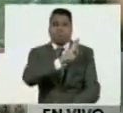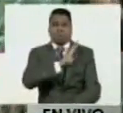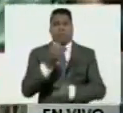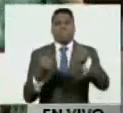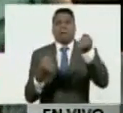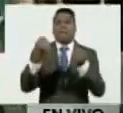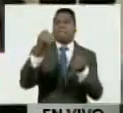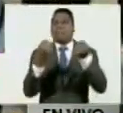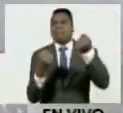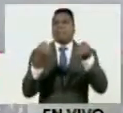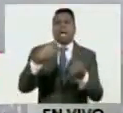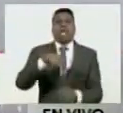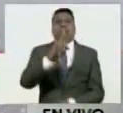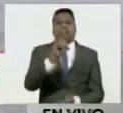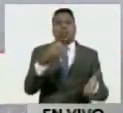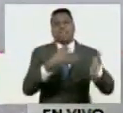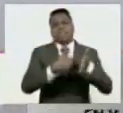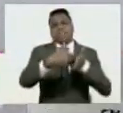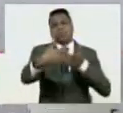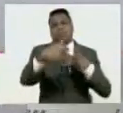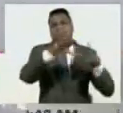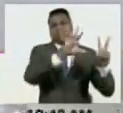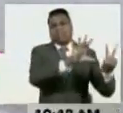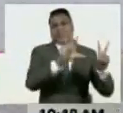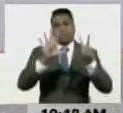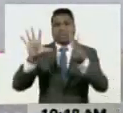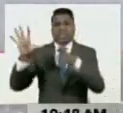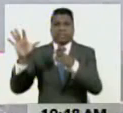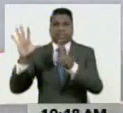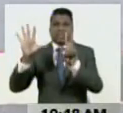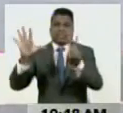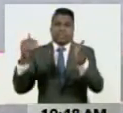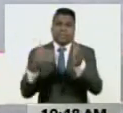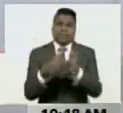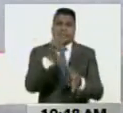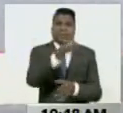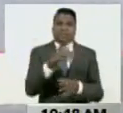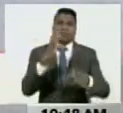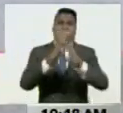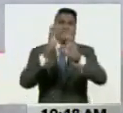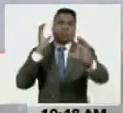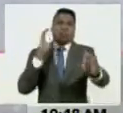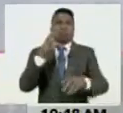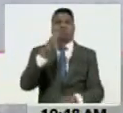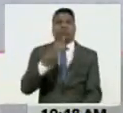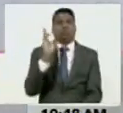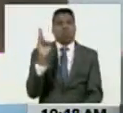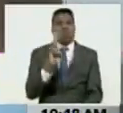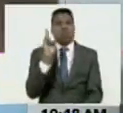de 2.700.000 personas en terminales terrestres y